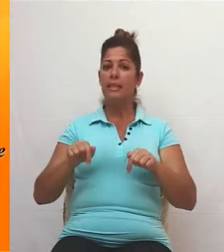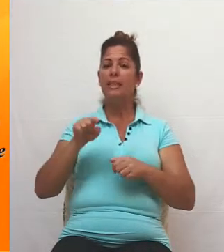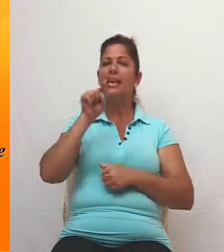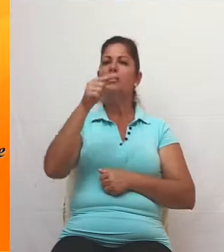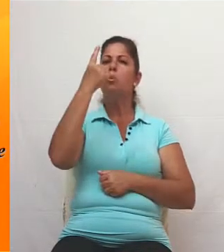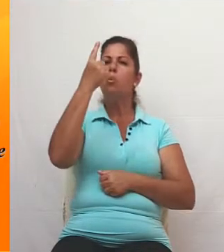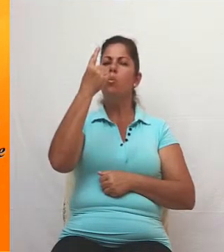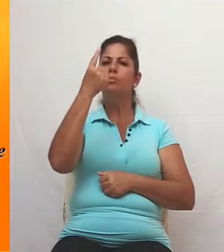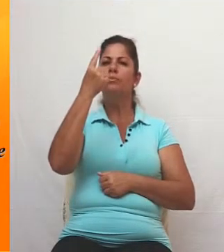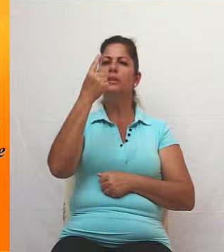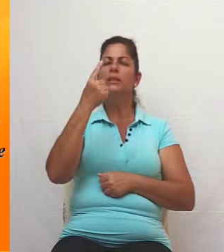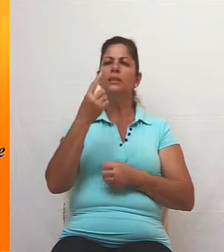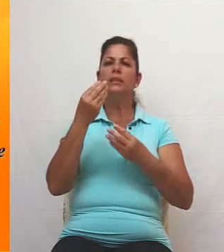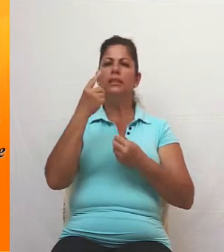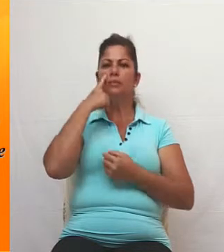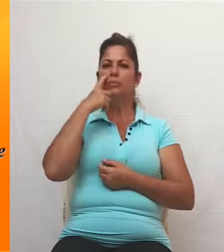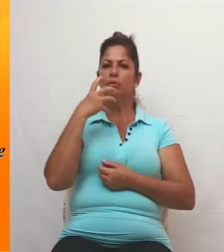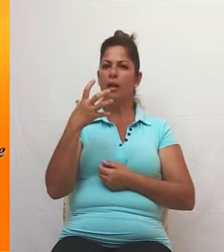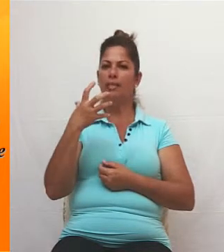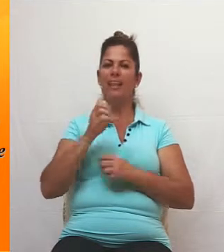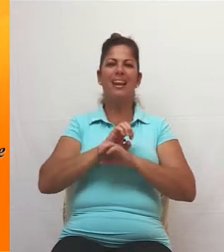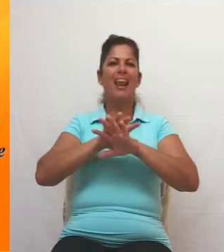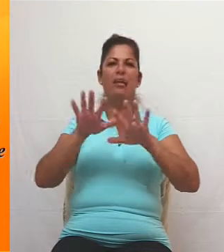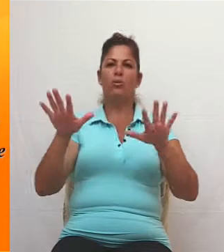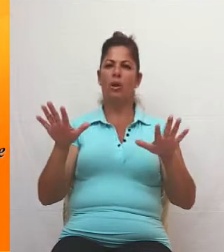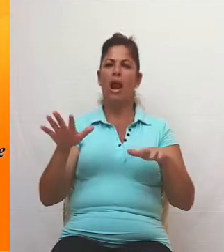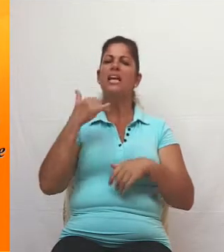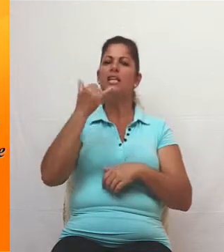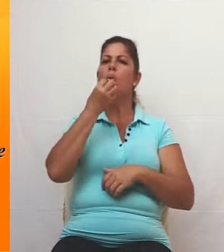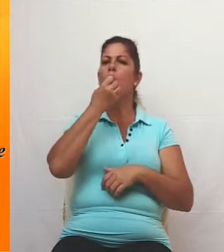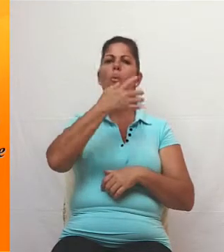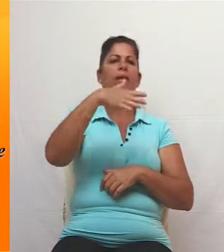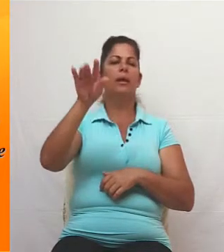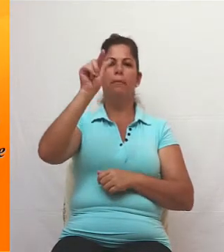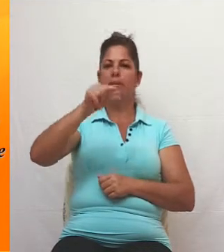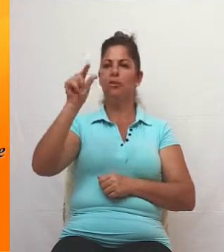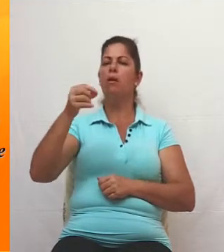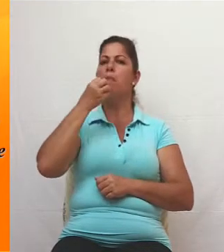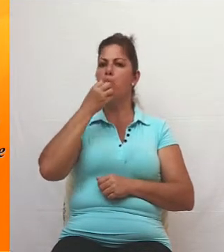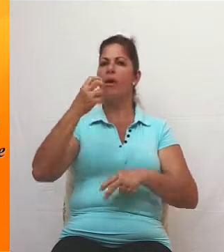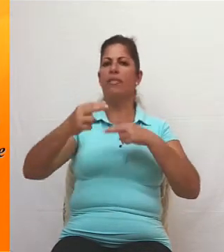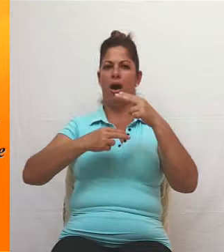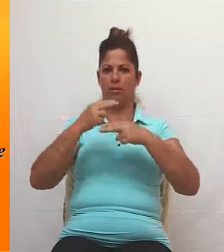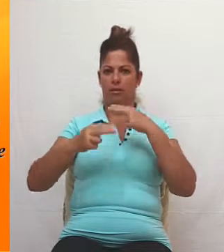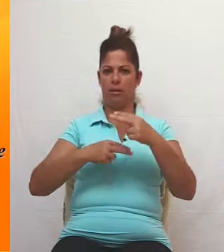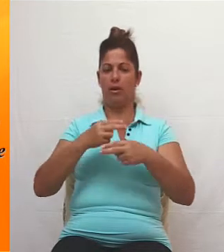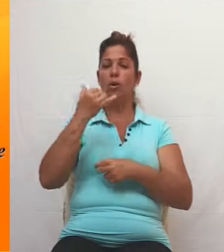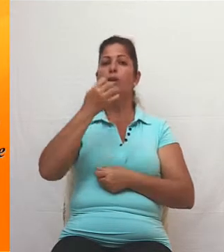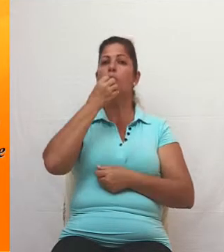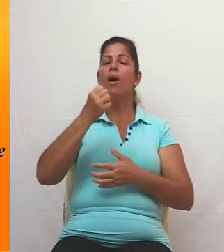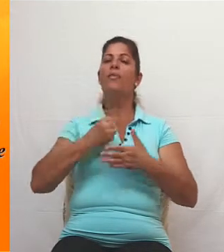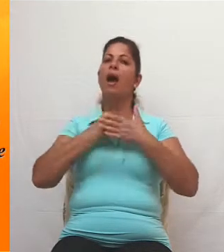la atención al presente es un recurso natural de coste cero y al alcance de todo el mundo